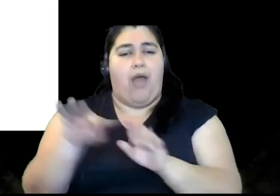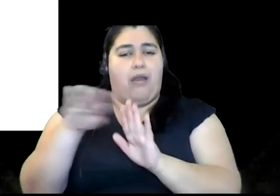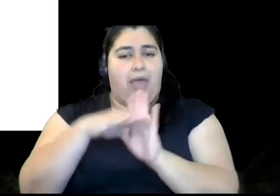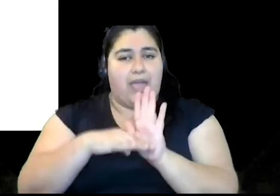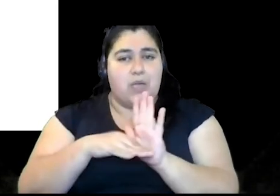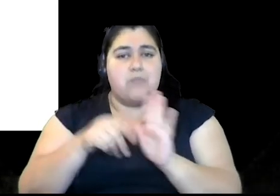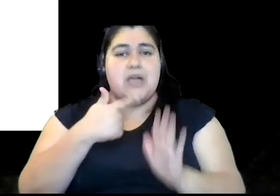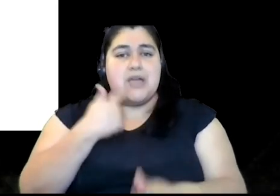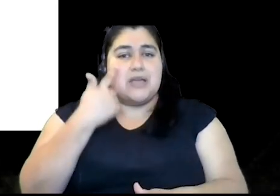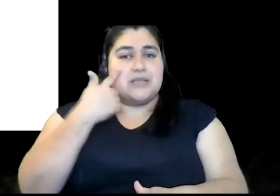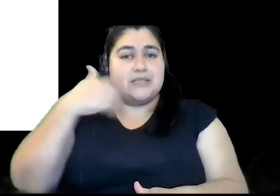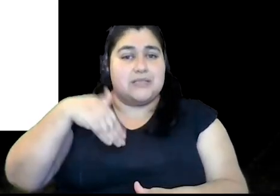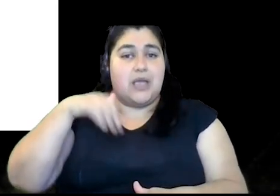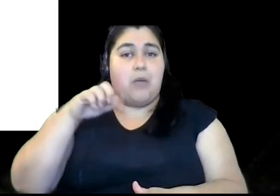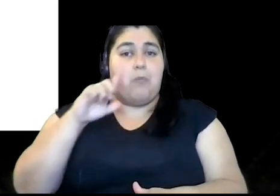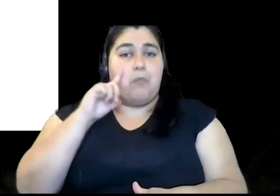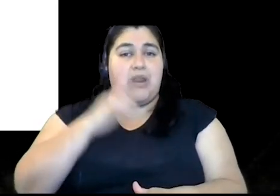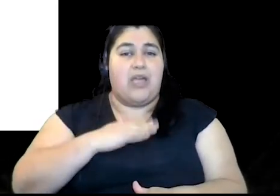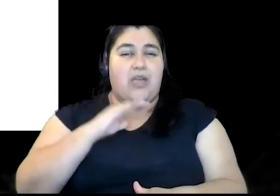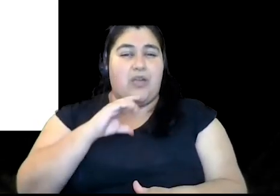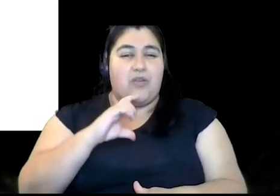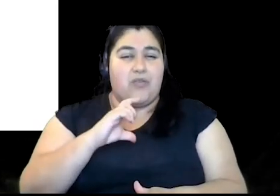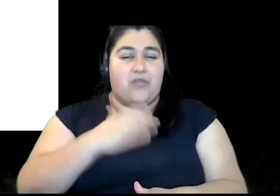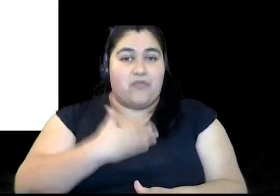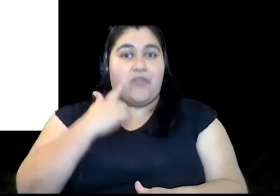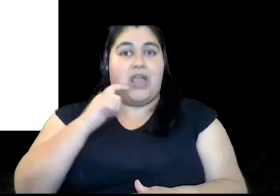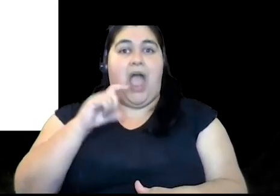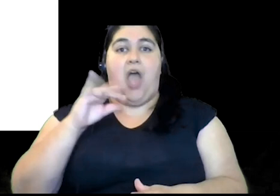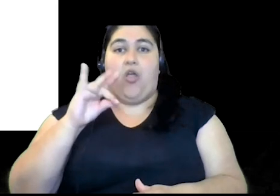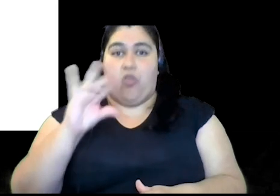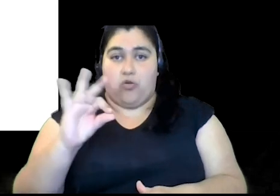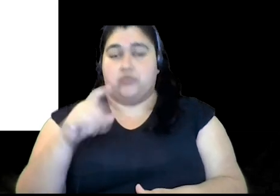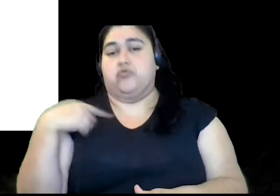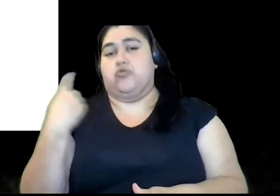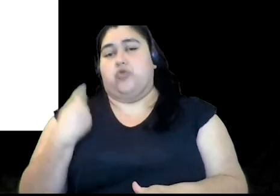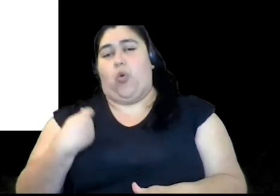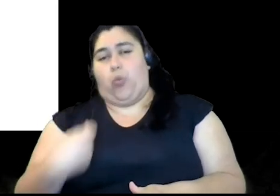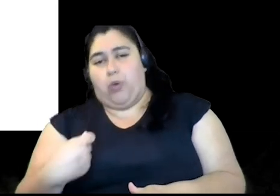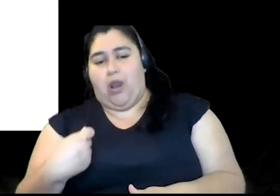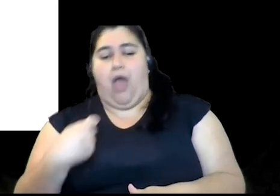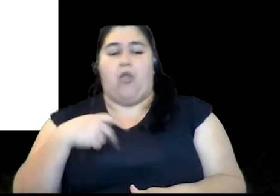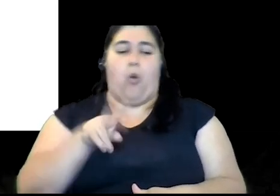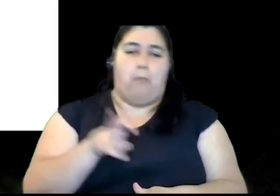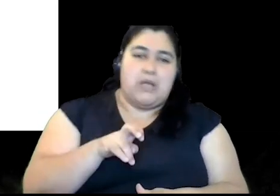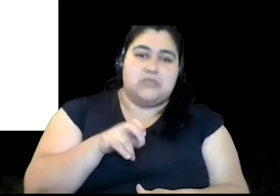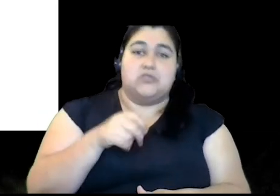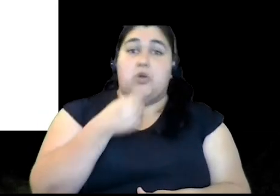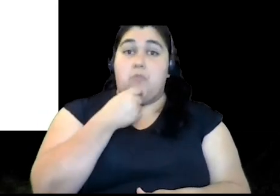que hacíamos los empleados jubilados pensionados cuando superábamos un monto de